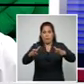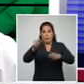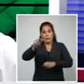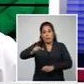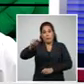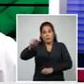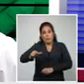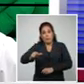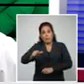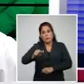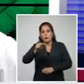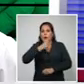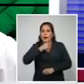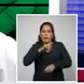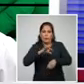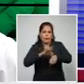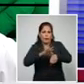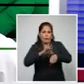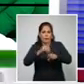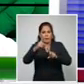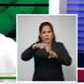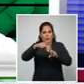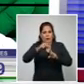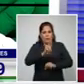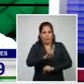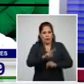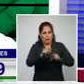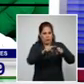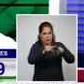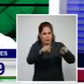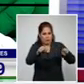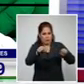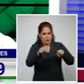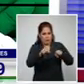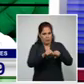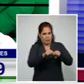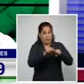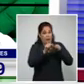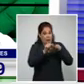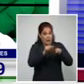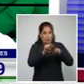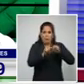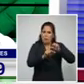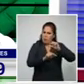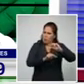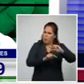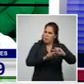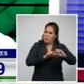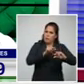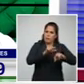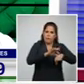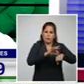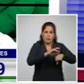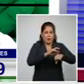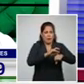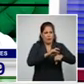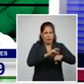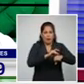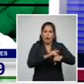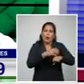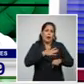de pacientes en terapia intensiva, que hablan de la evolución de esta enfermedad, que no es un